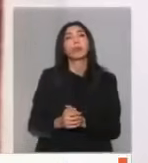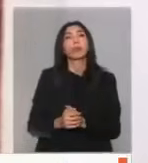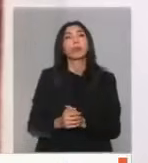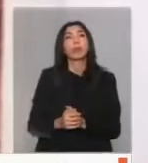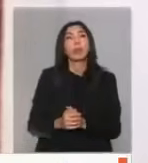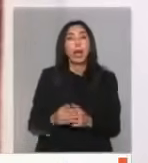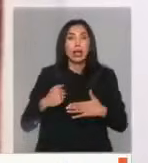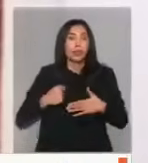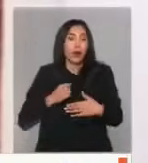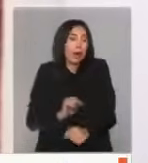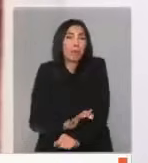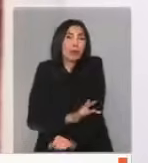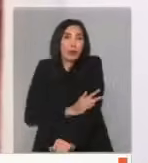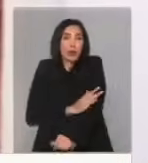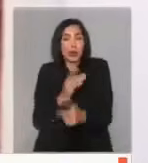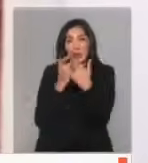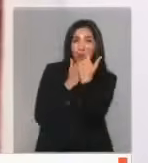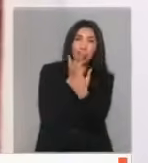Ay, me emocioné.